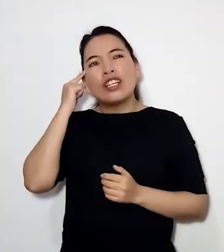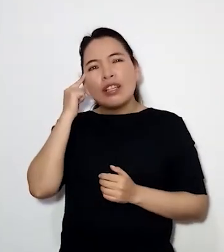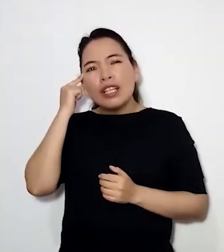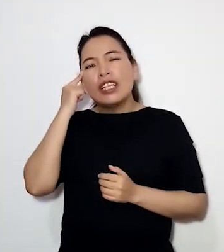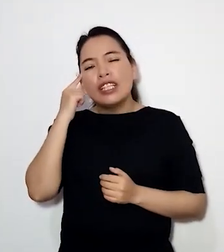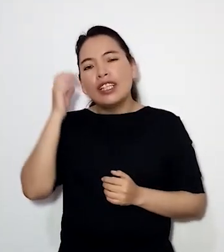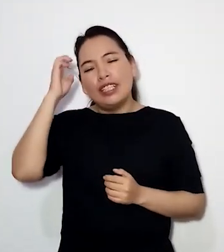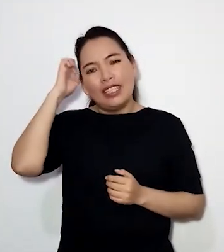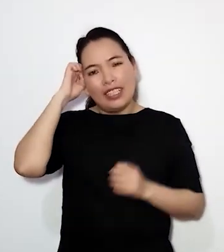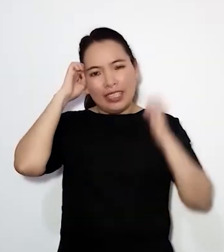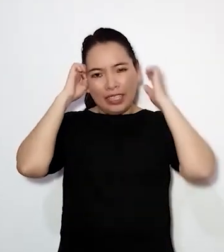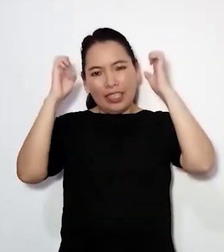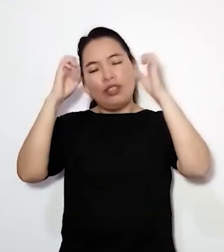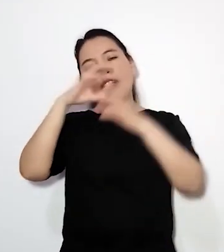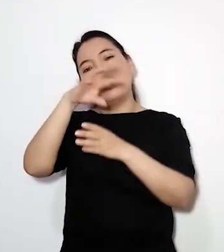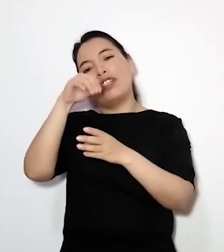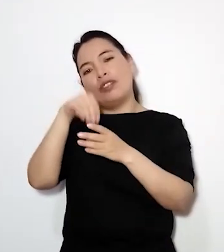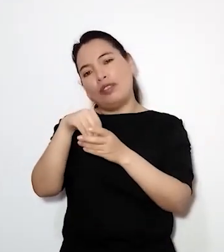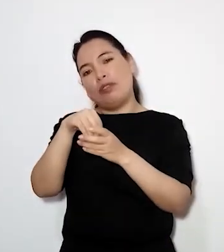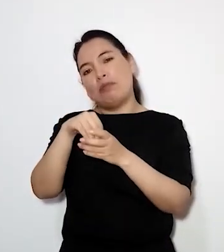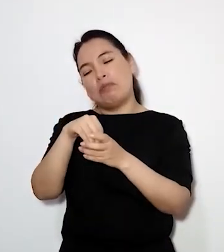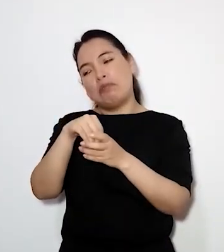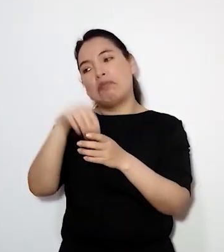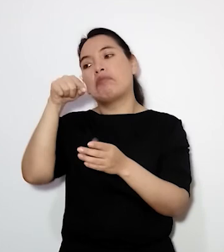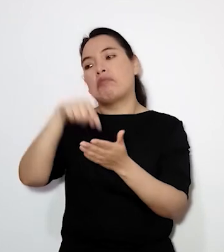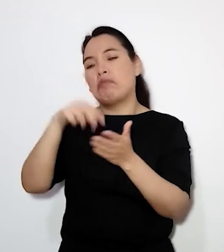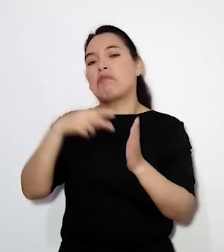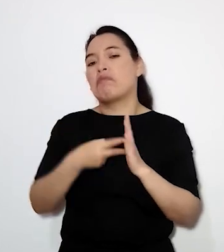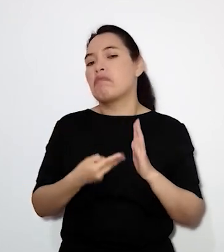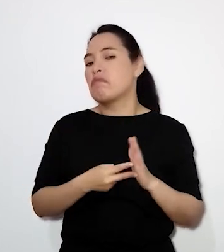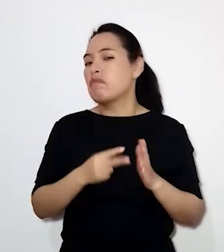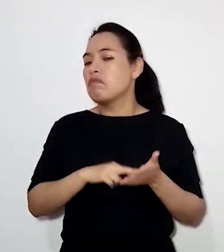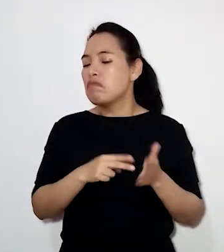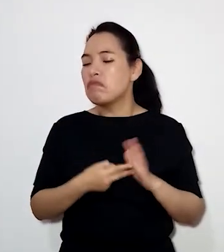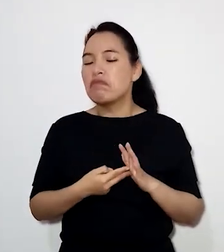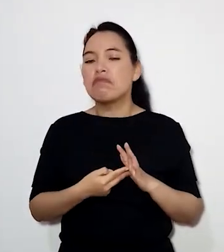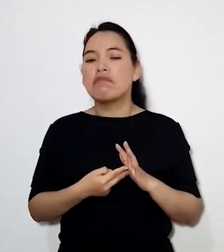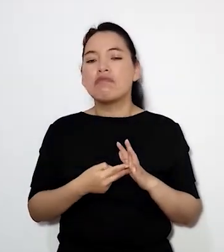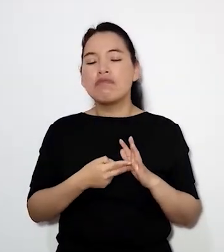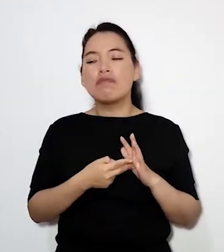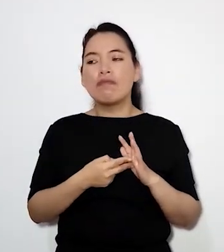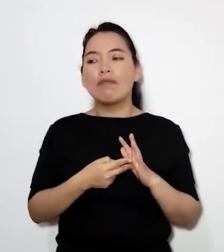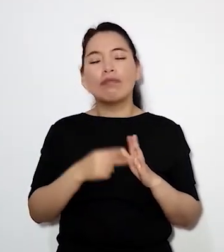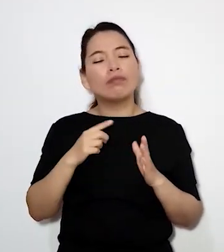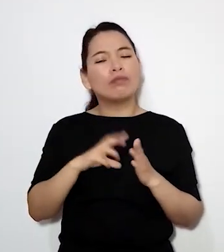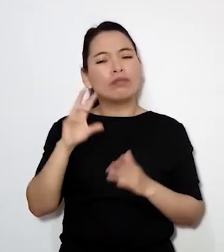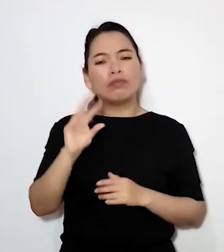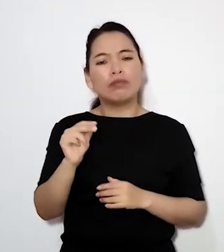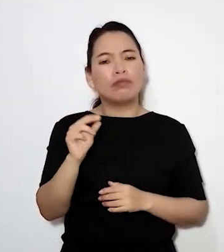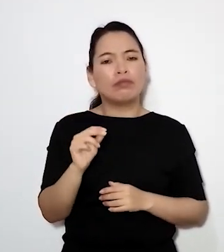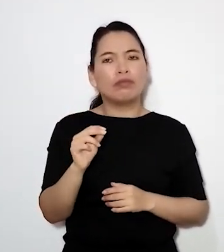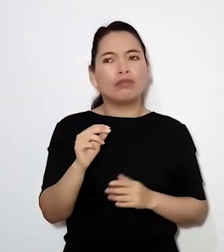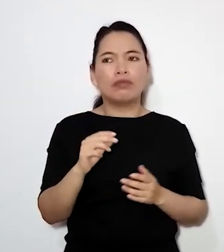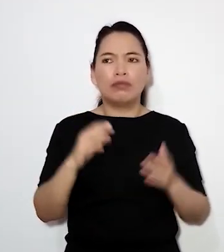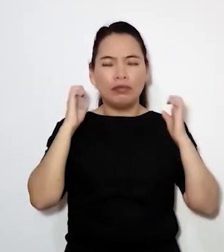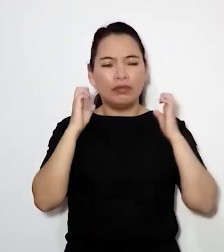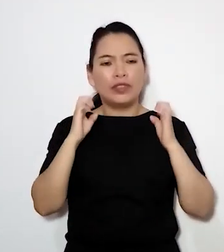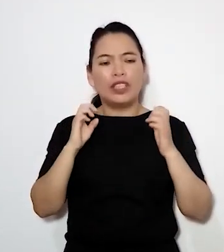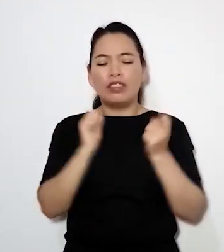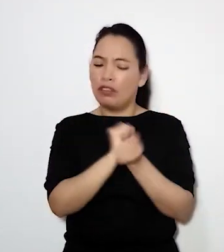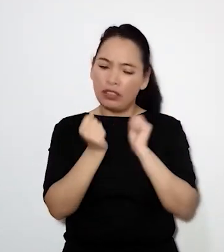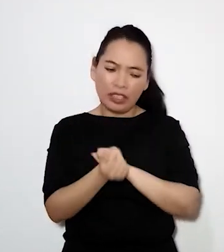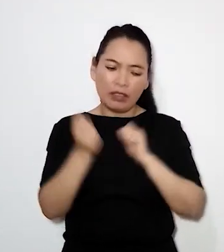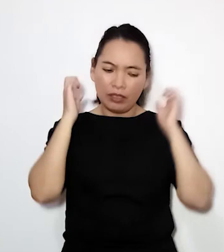allí significa que la educación no solamente, o sea, las reformas y los cambios educativos no son solamente para